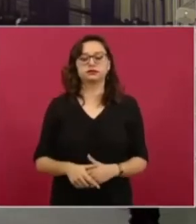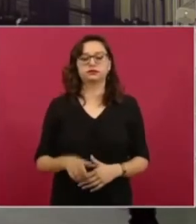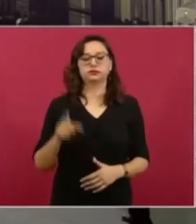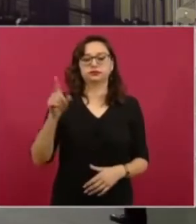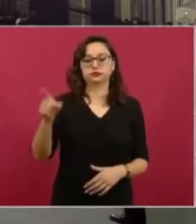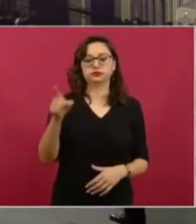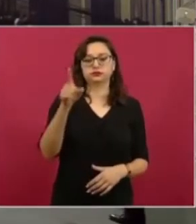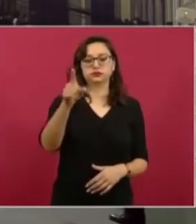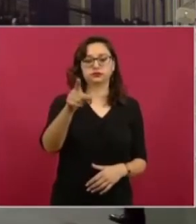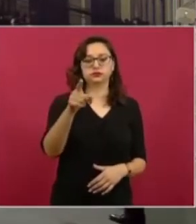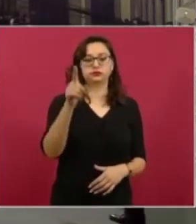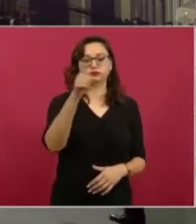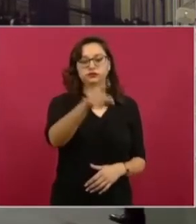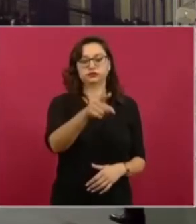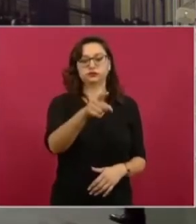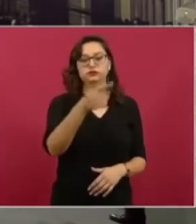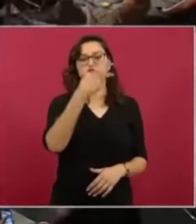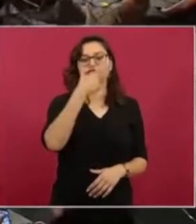compañero.